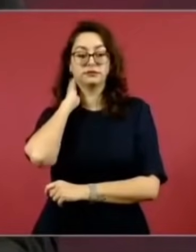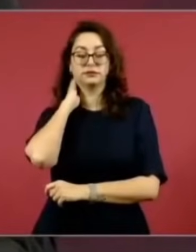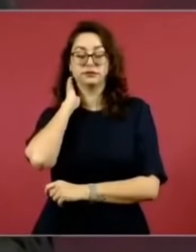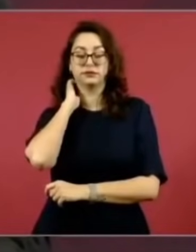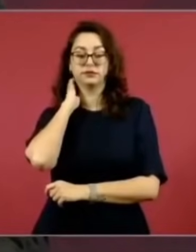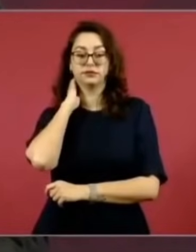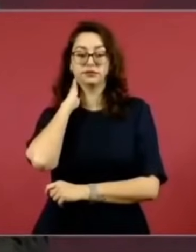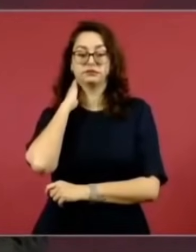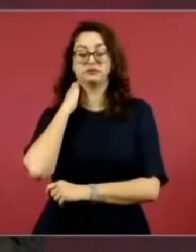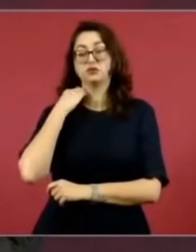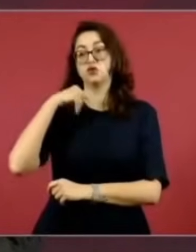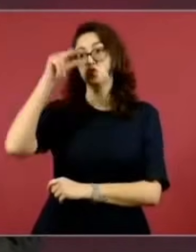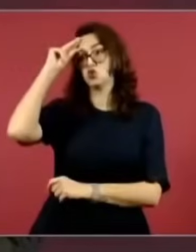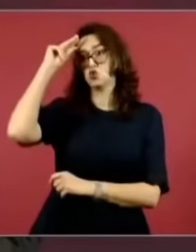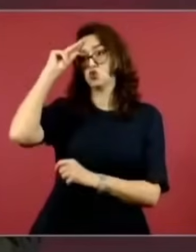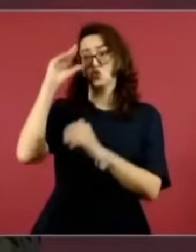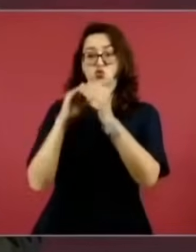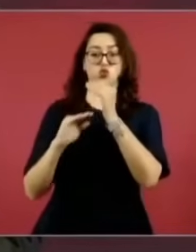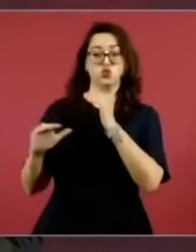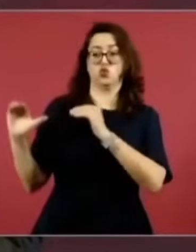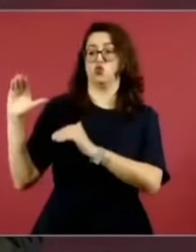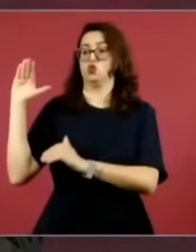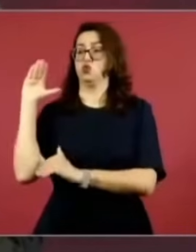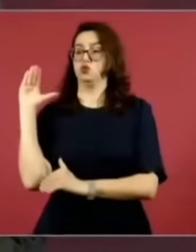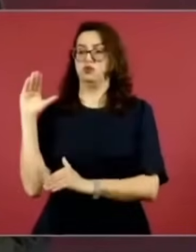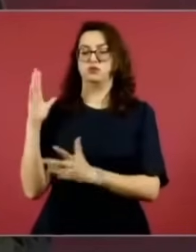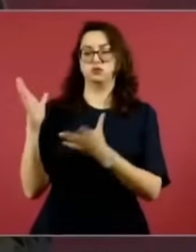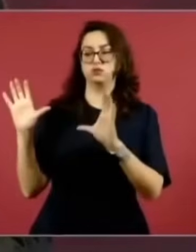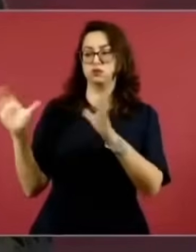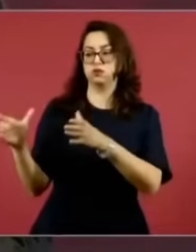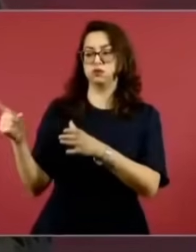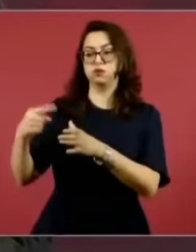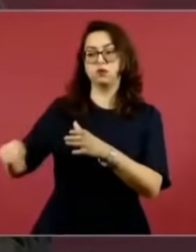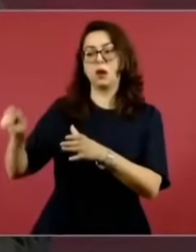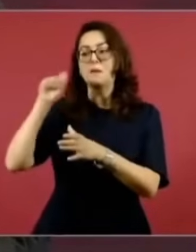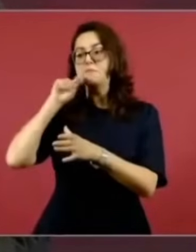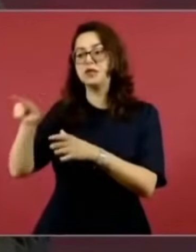académico intelectual del régimen